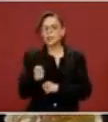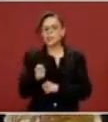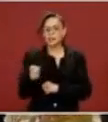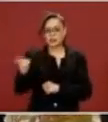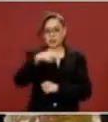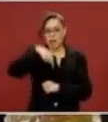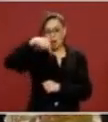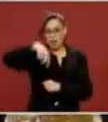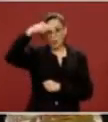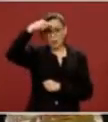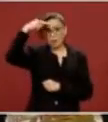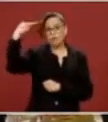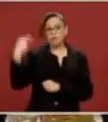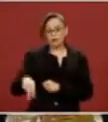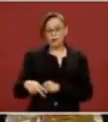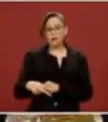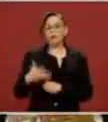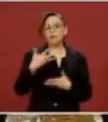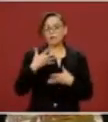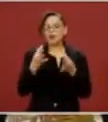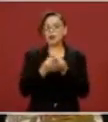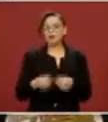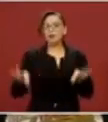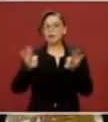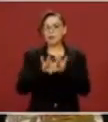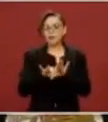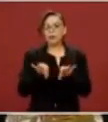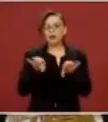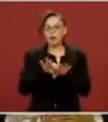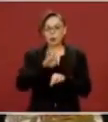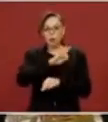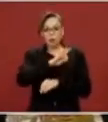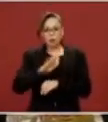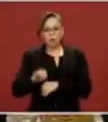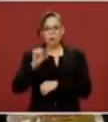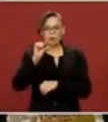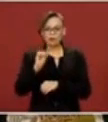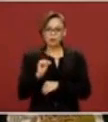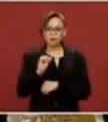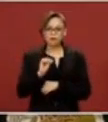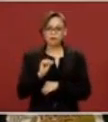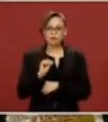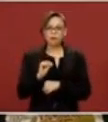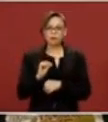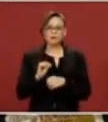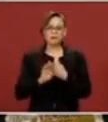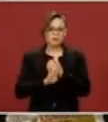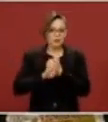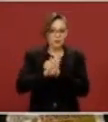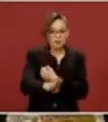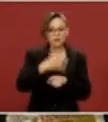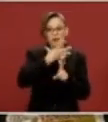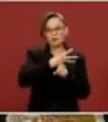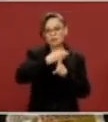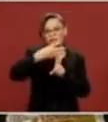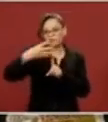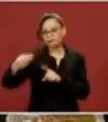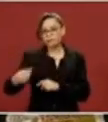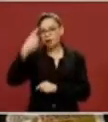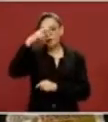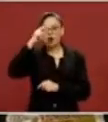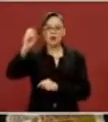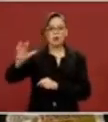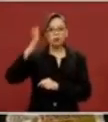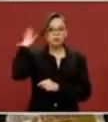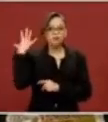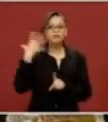México para lograr cambiar la epidemia, la velocidad de aumento de la epidemia. Quien